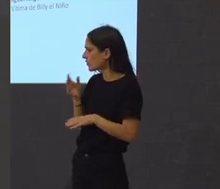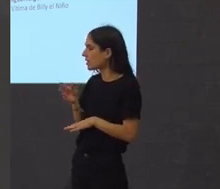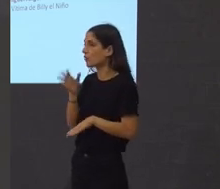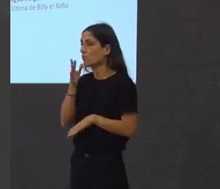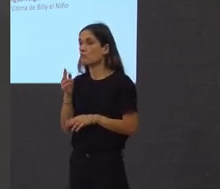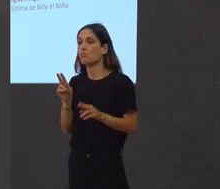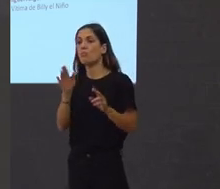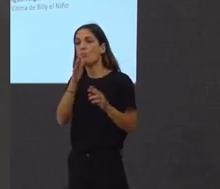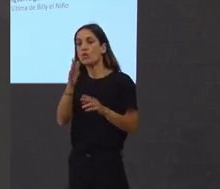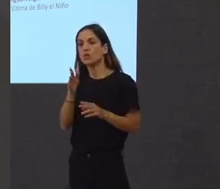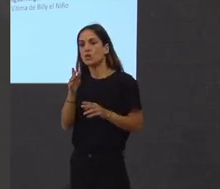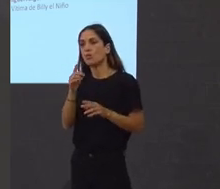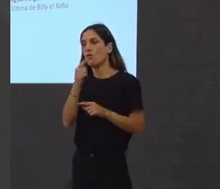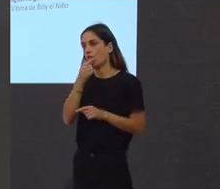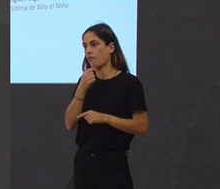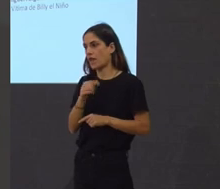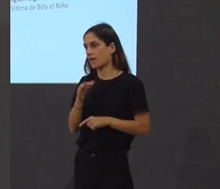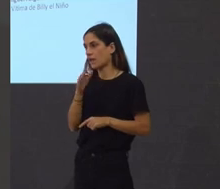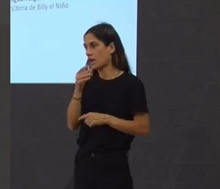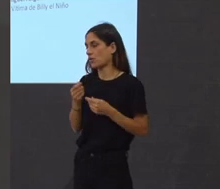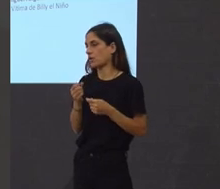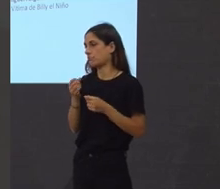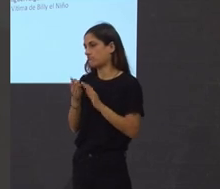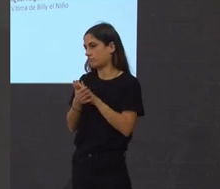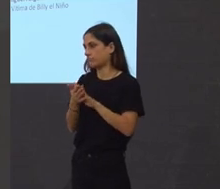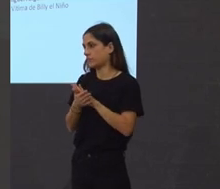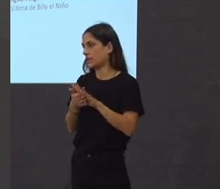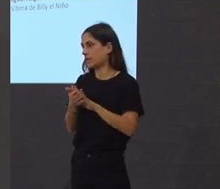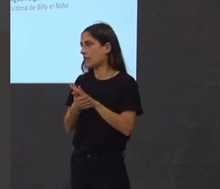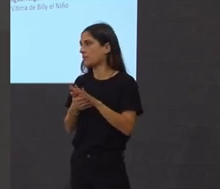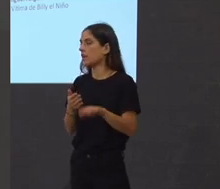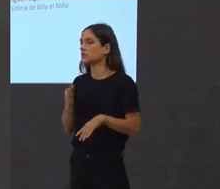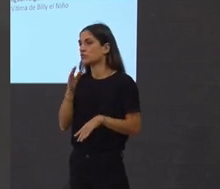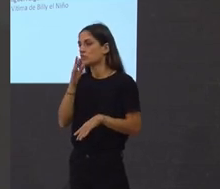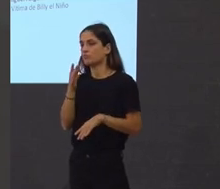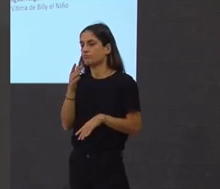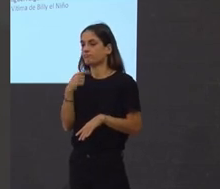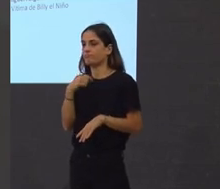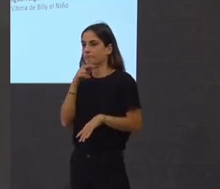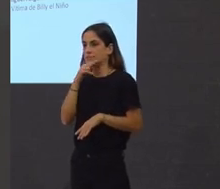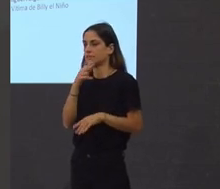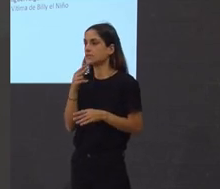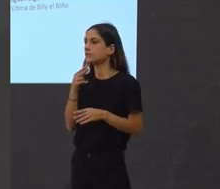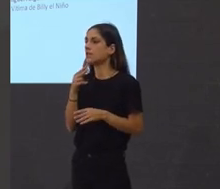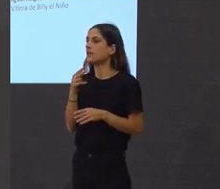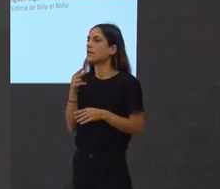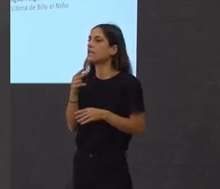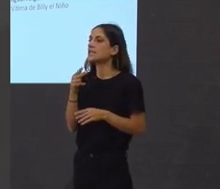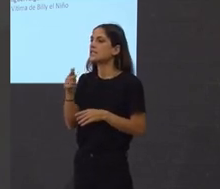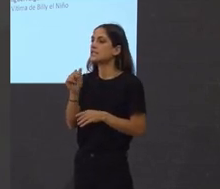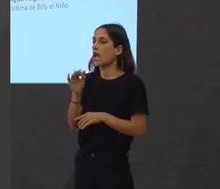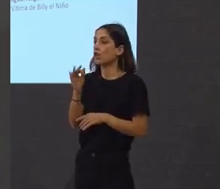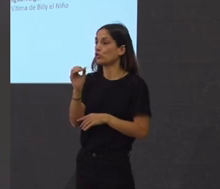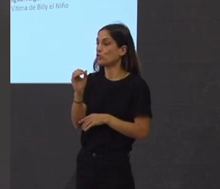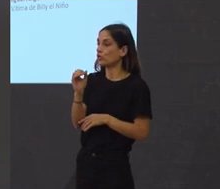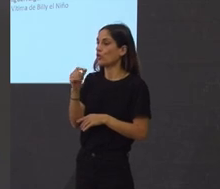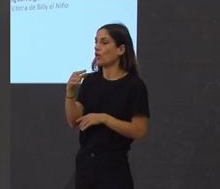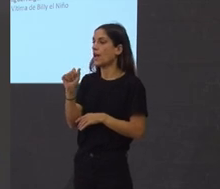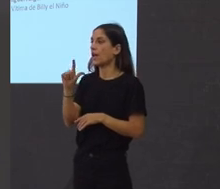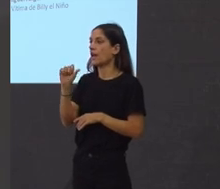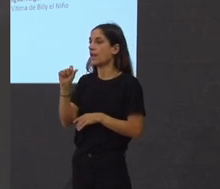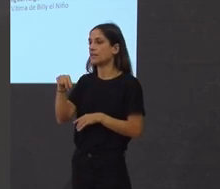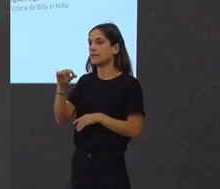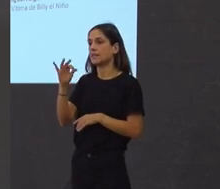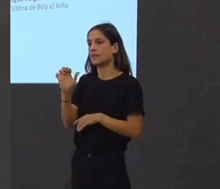sincera que voy a reconocer porque en el sae chato galante que hay espiritual de estas jornadas